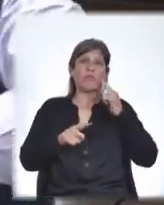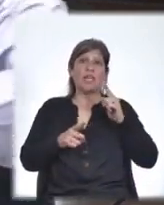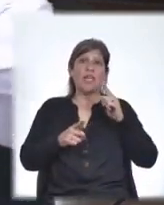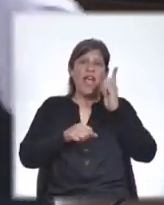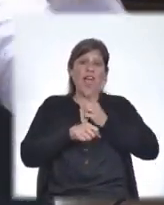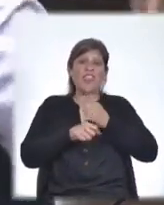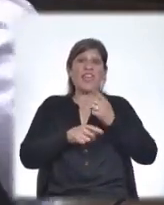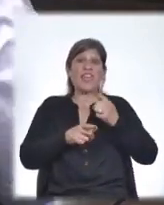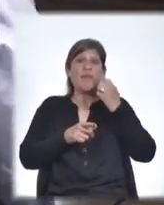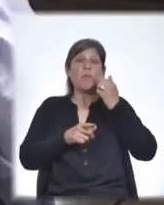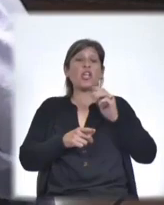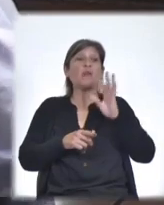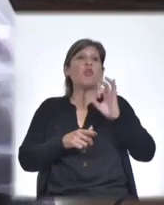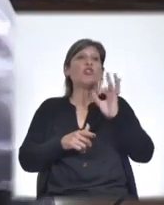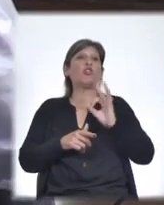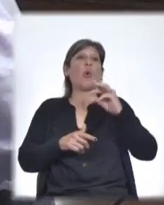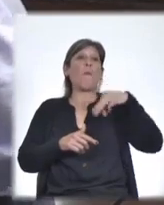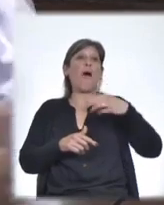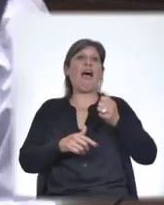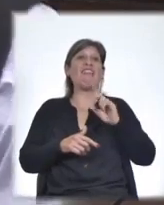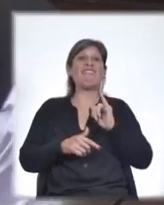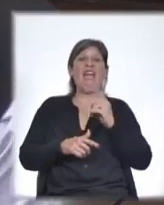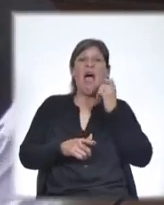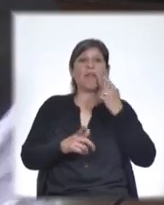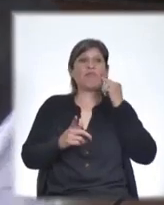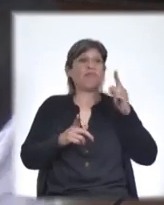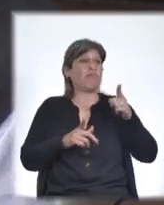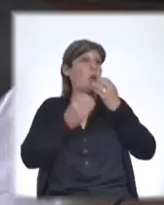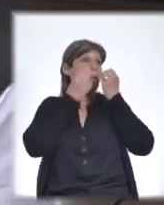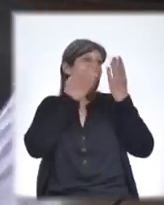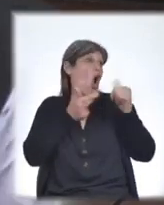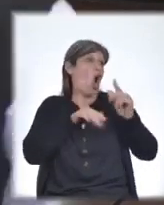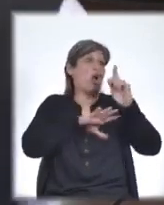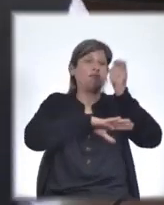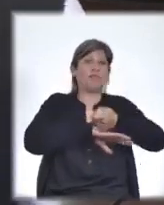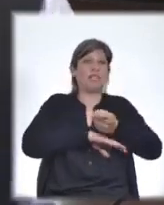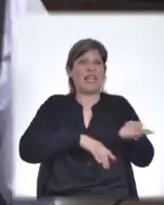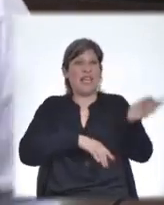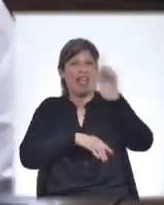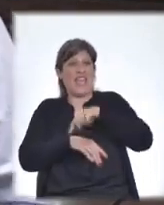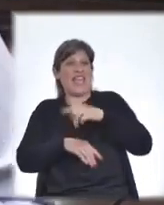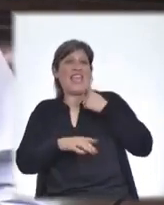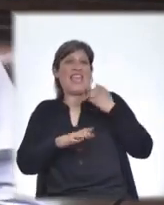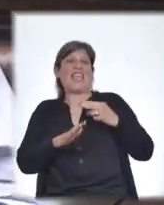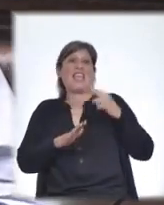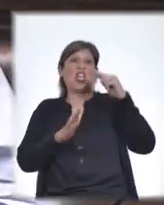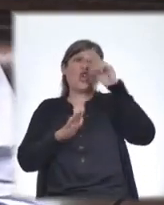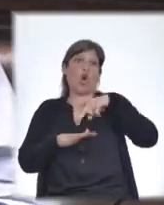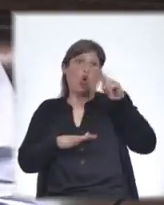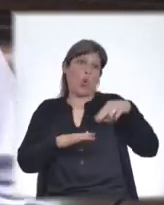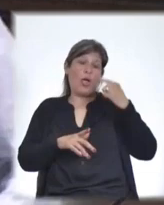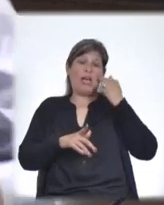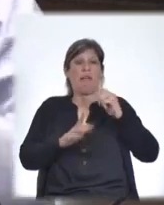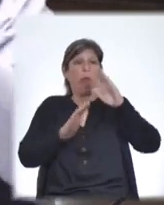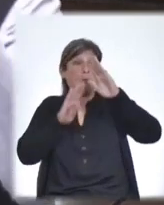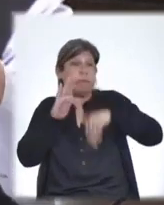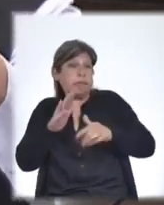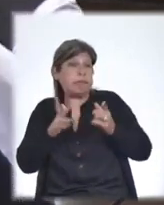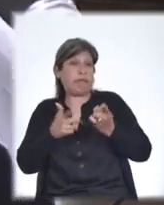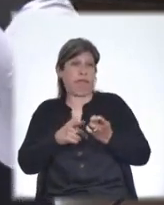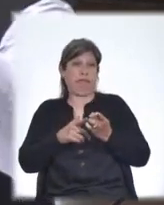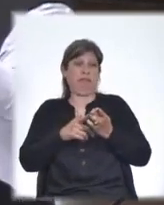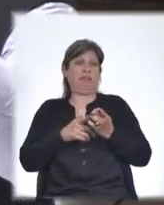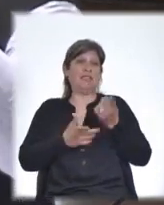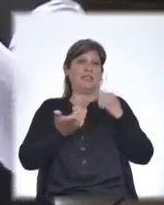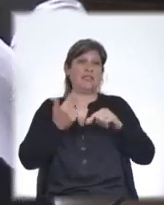un paraíso de inversiones y Noruega estar en el más bajo de los índices de desarrollo humano. Pero el mundo